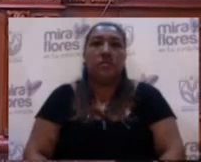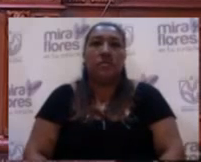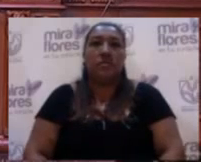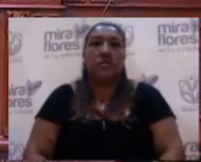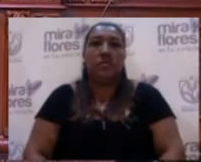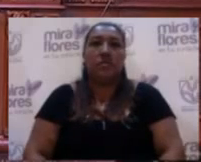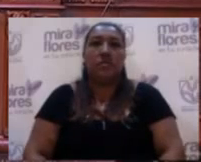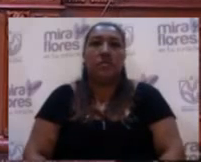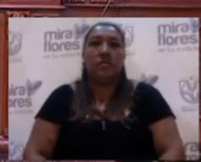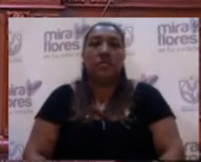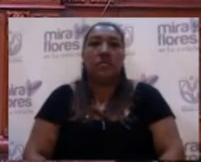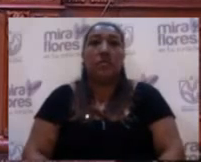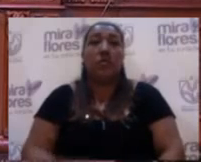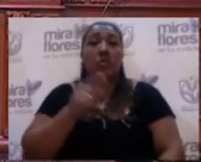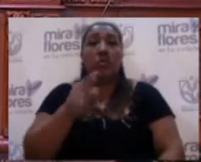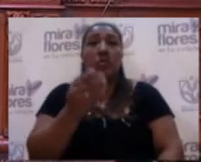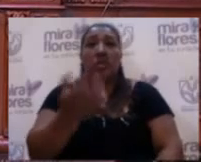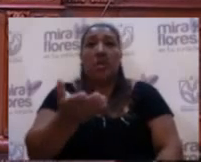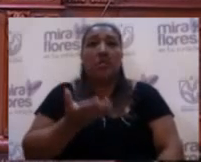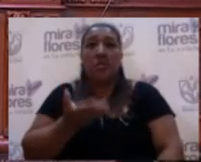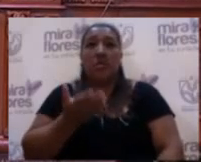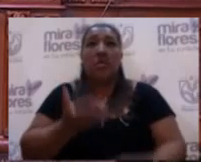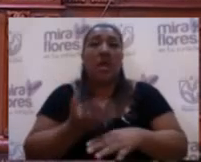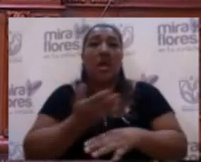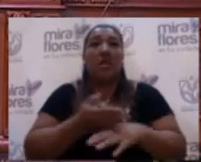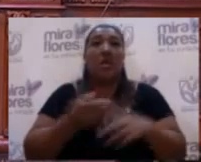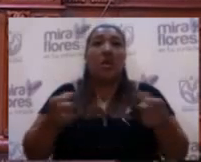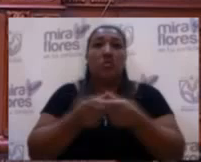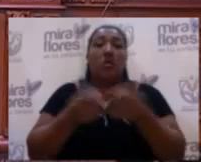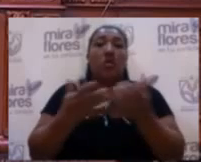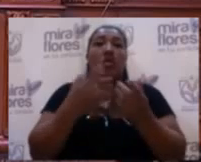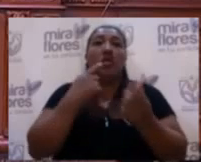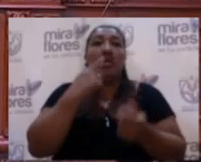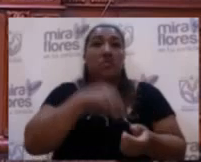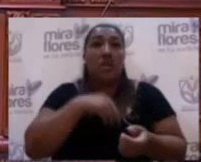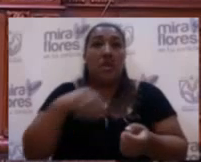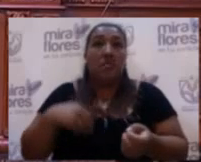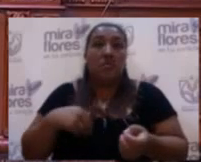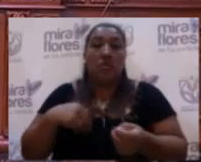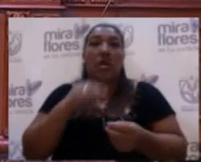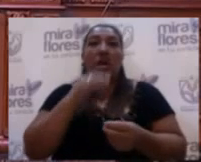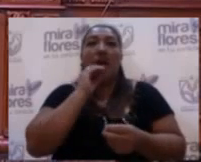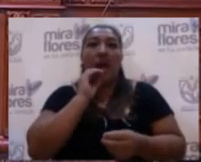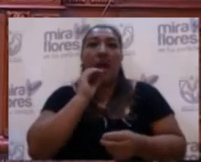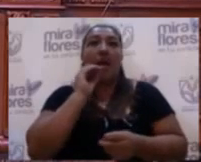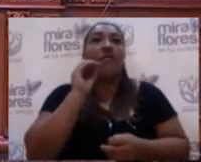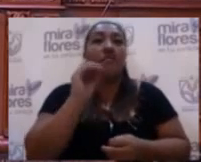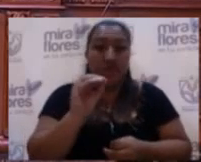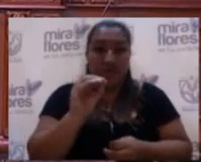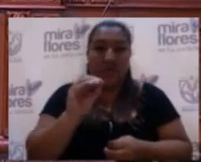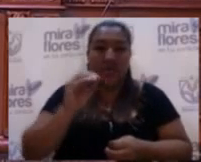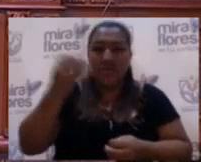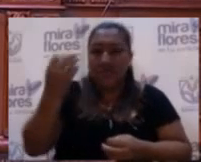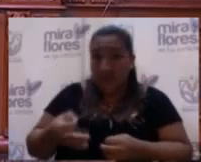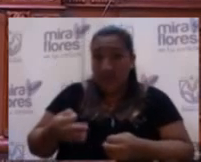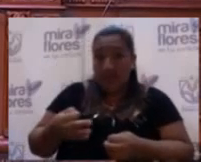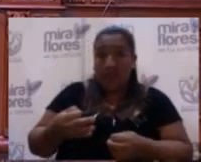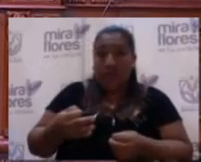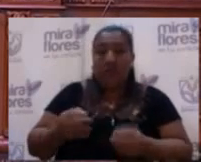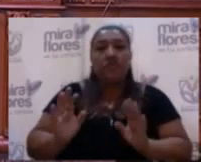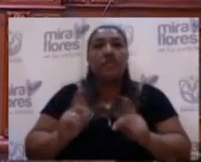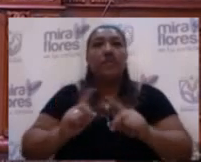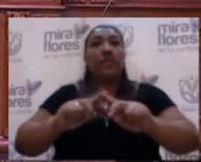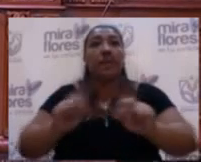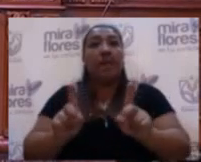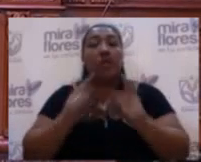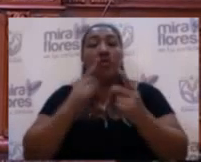sería que usted está pidiendo que en aquellas comisiones donde es miembro, que se le avise siempre. Pero